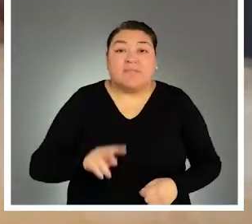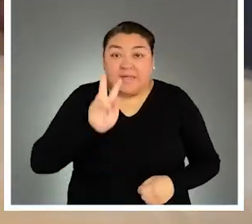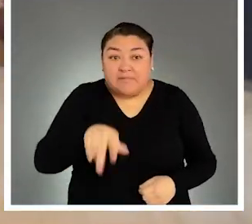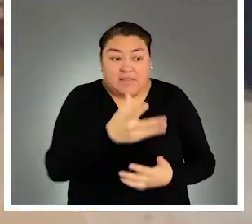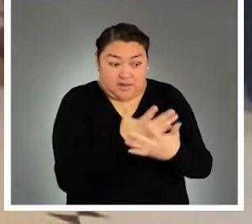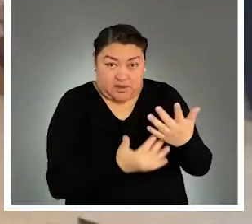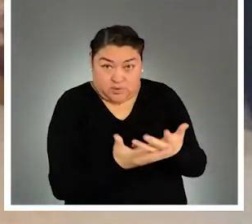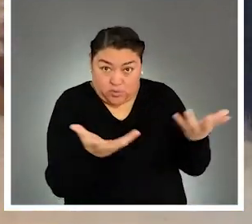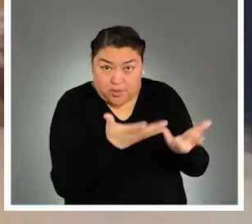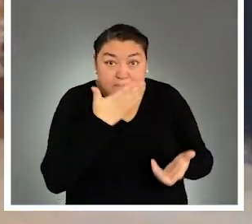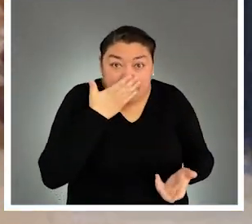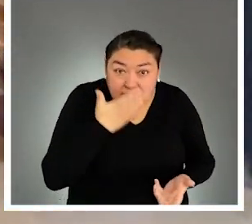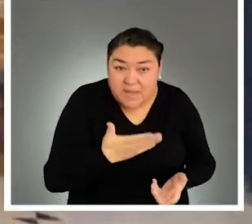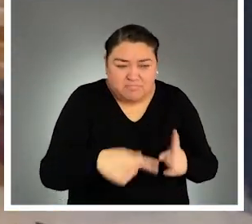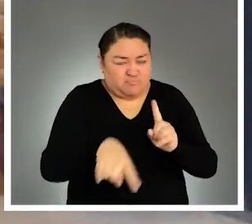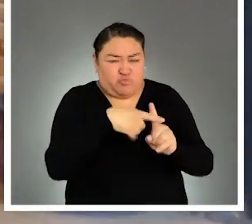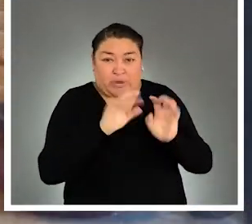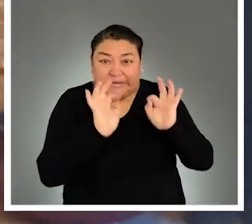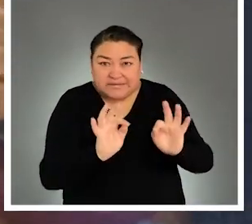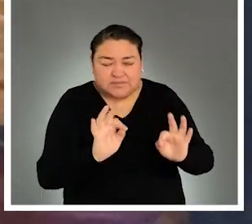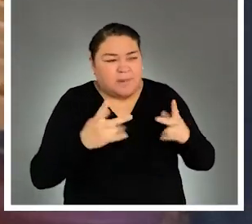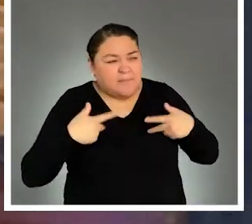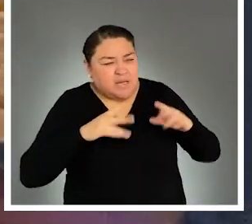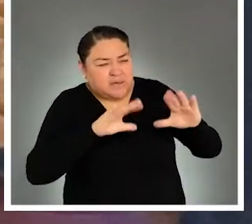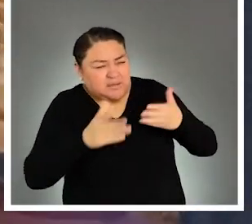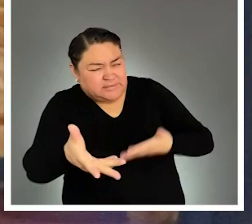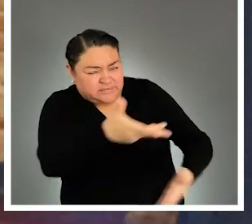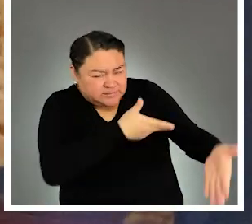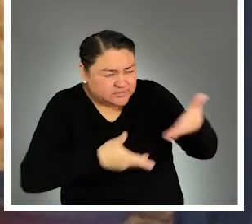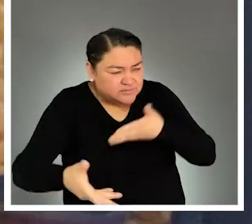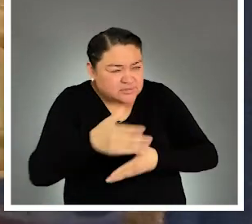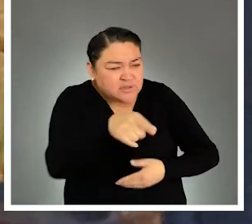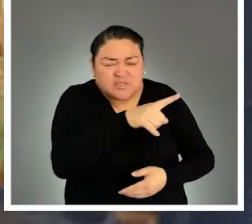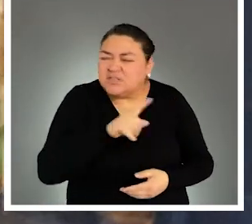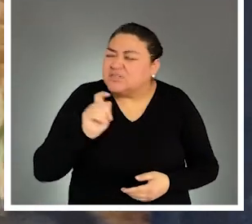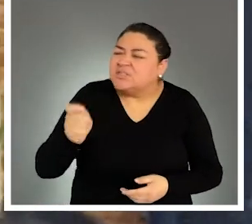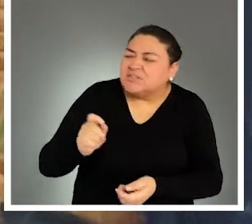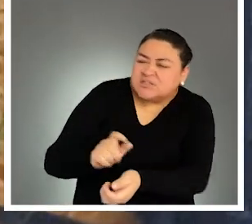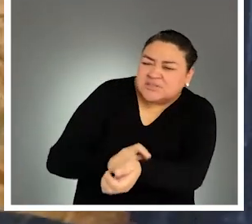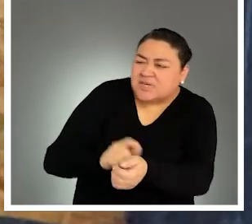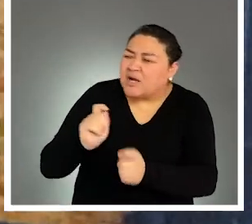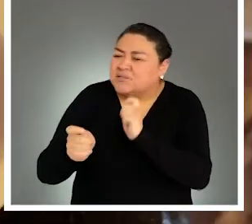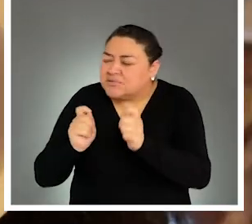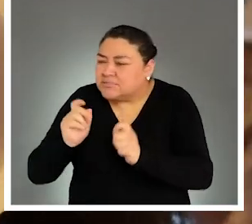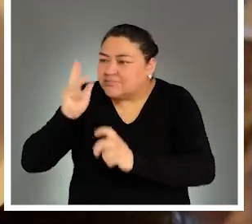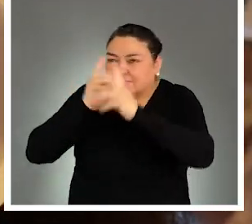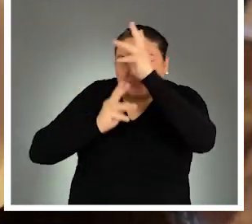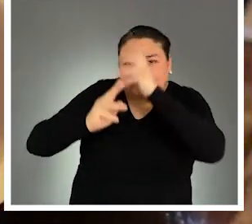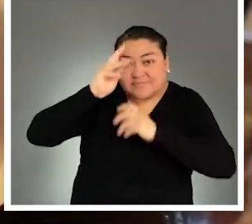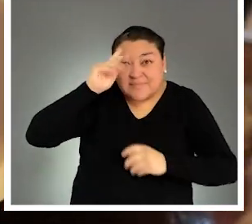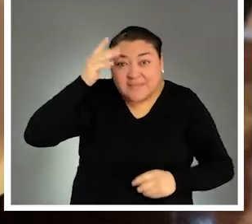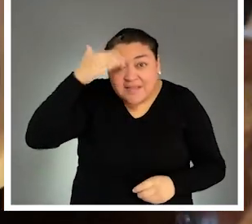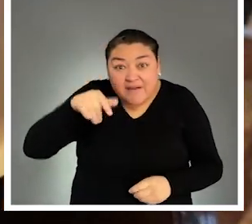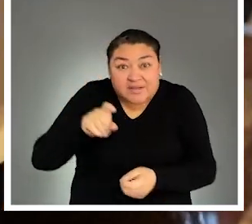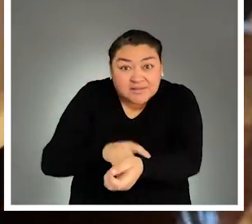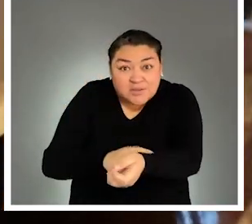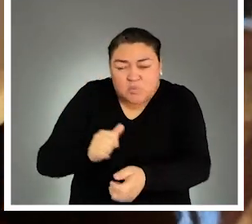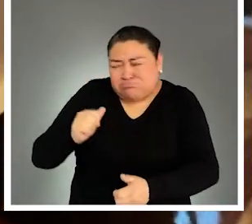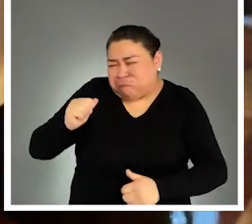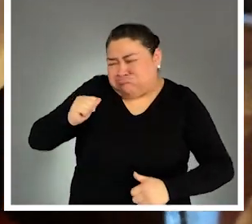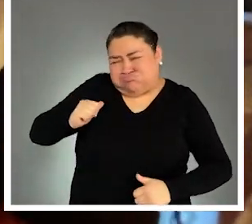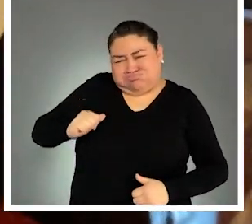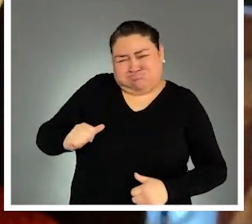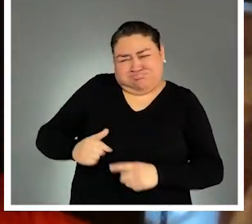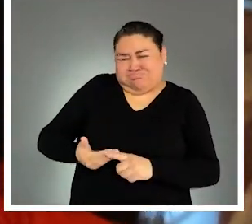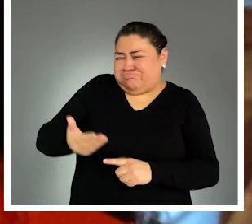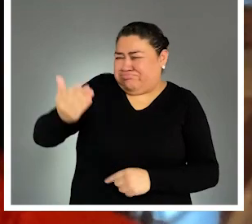las buenas prácticas, la buena praxis, para que las personas pues, se acerquen a conocer un poco más sobre esta práctica ancestral, porque es una